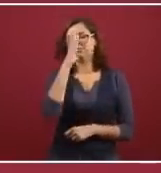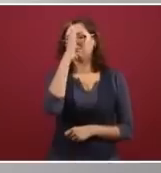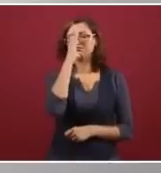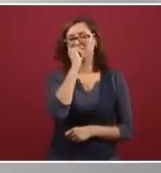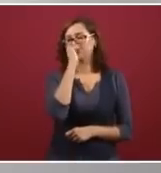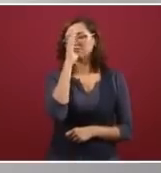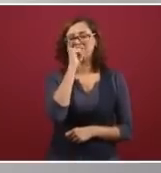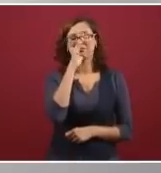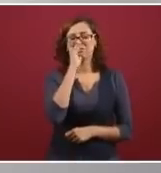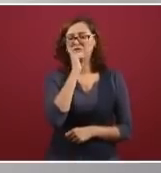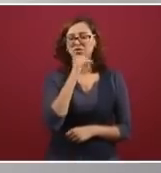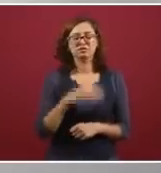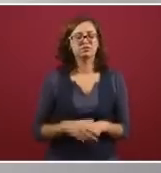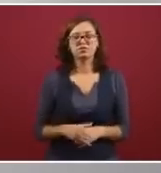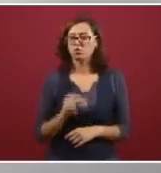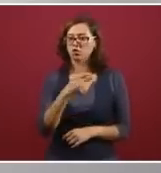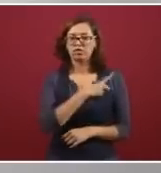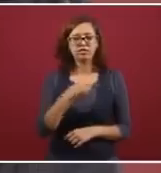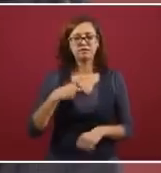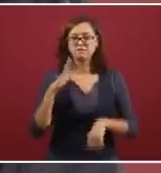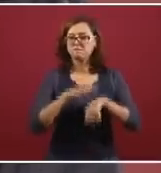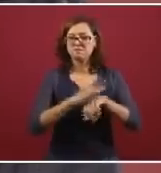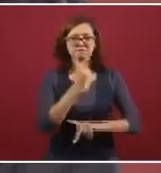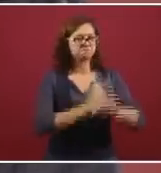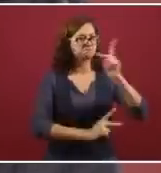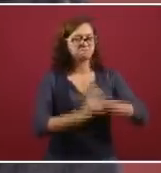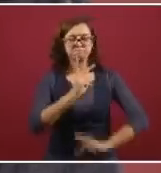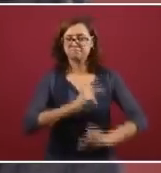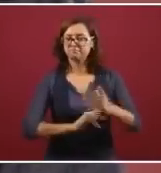seguir aumentando la deuda. No se debe.